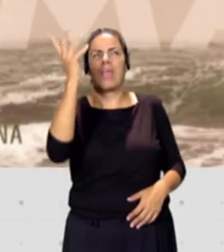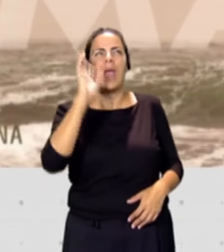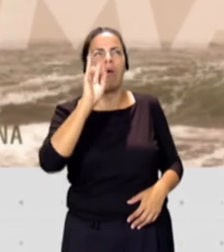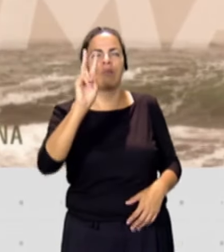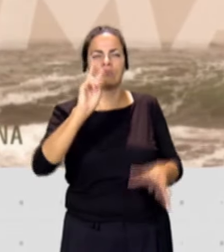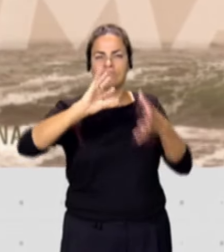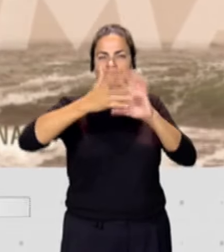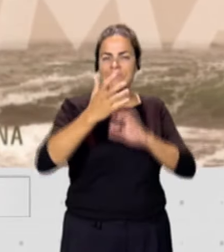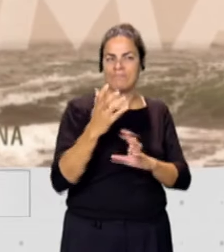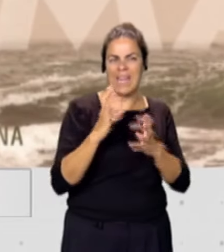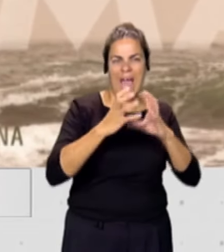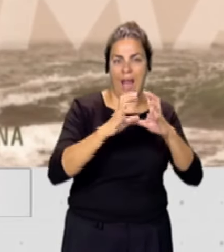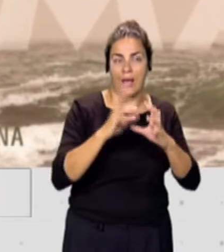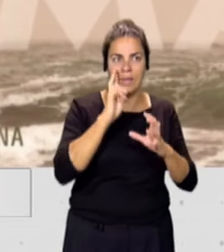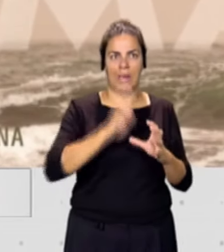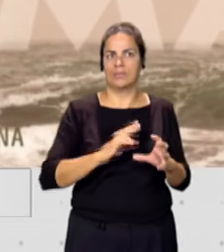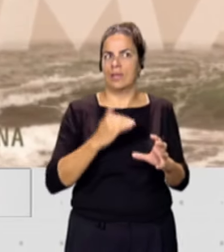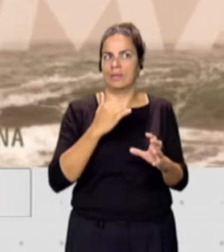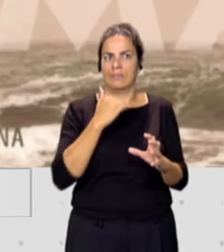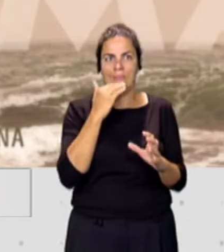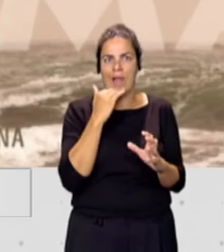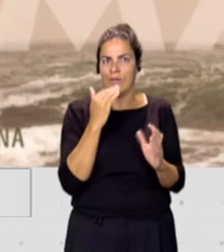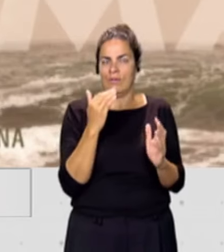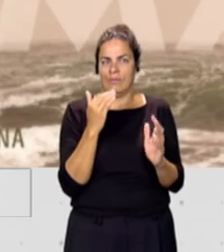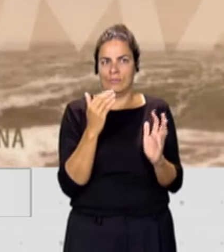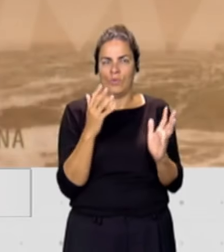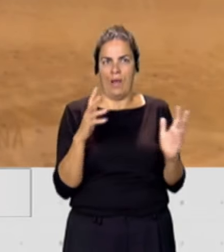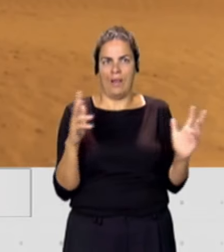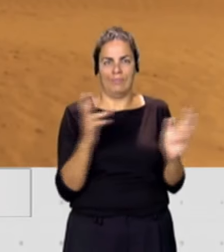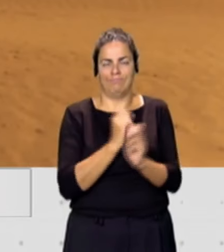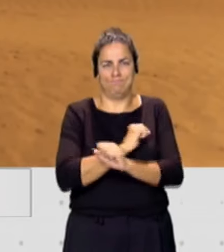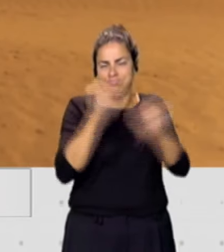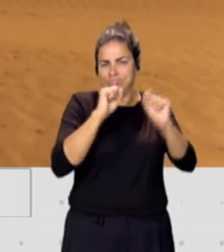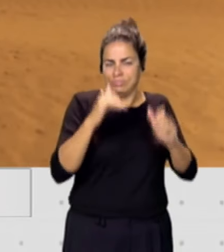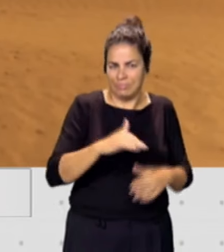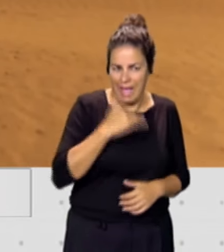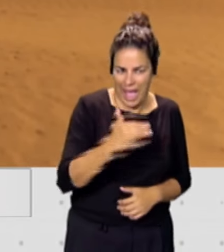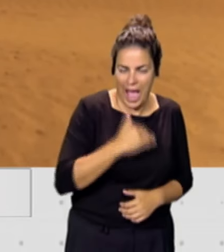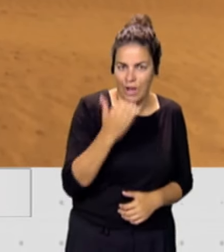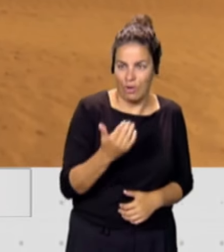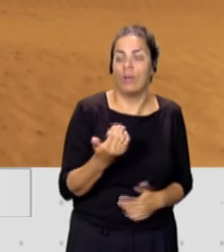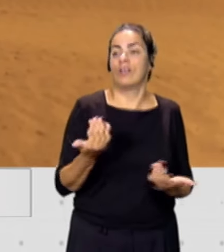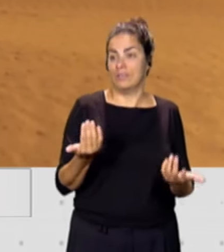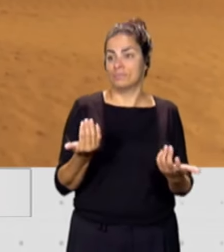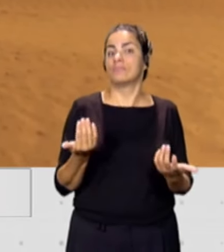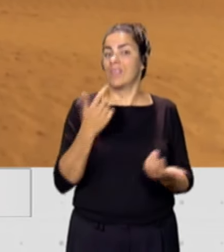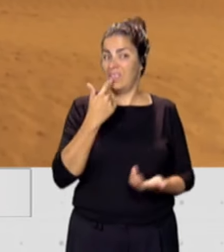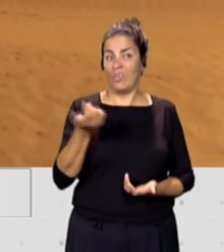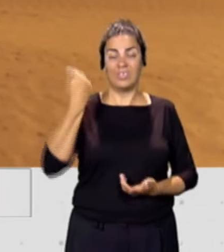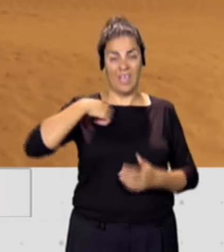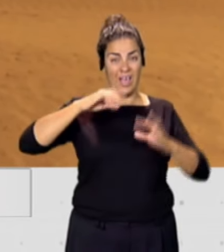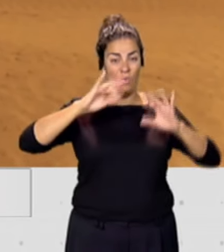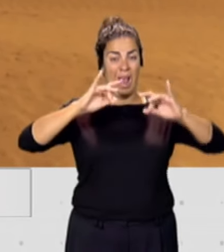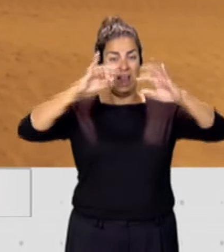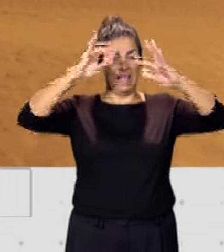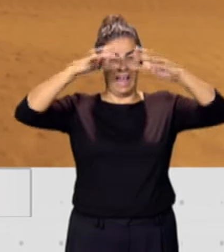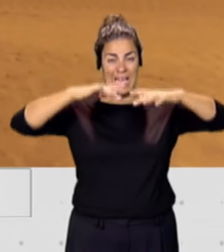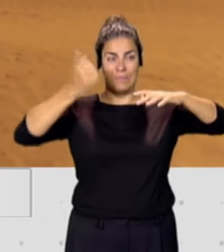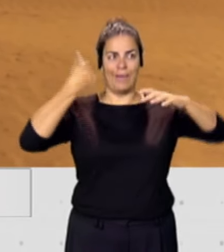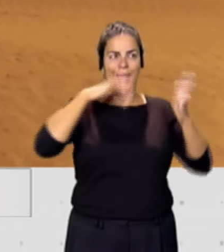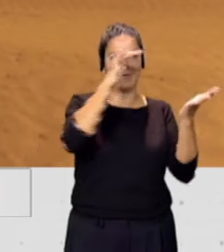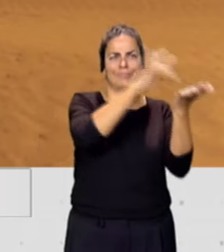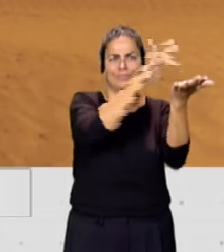par apocalíptico y bueno Eh como digo pues un fenómeno que cada vez llega a más sitio eh de una forma más